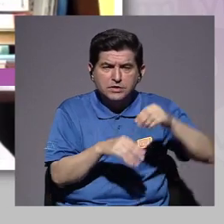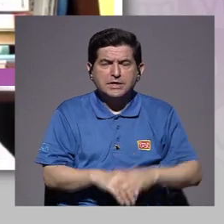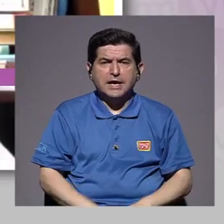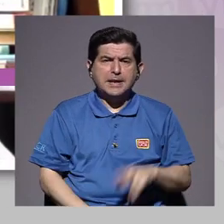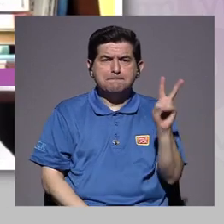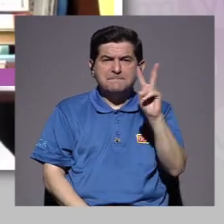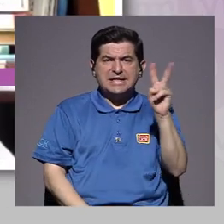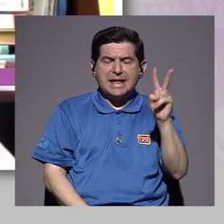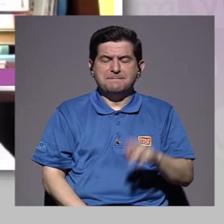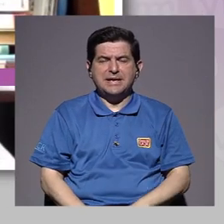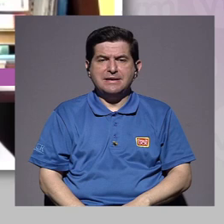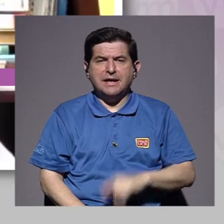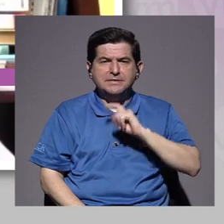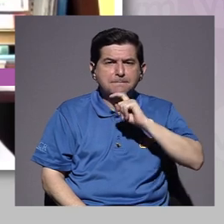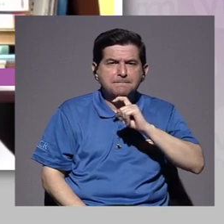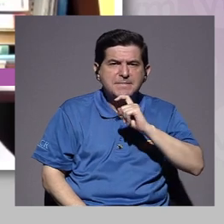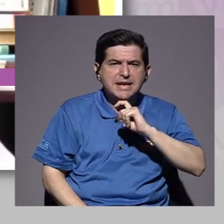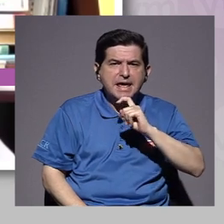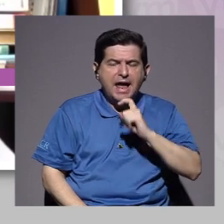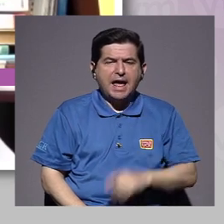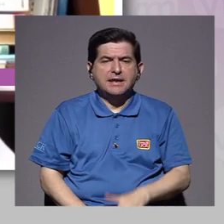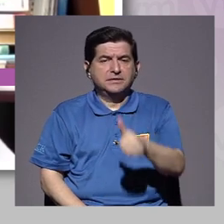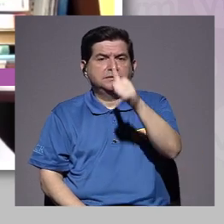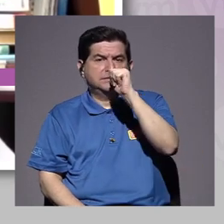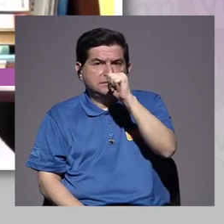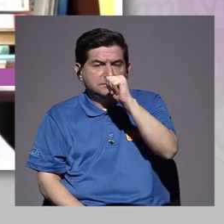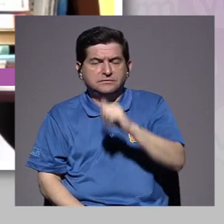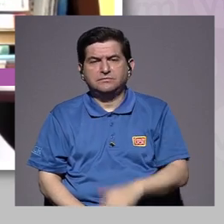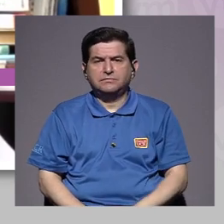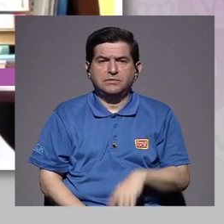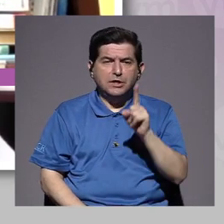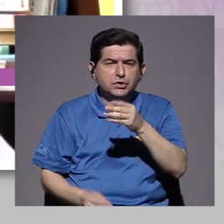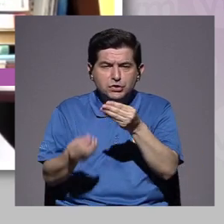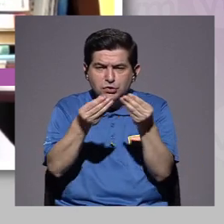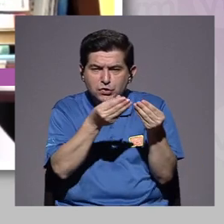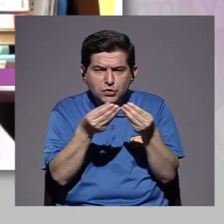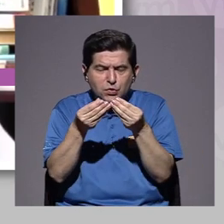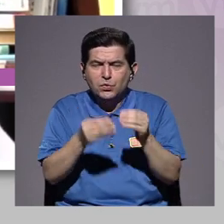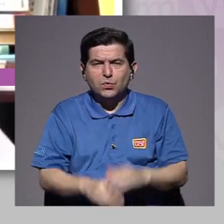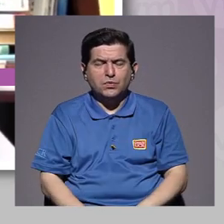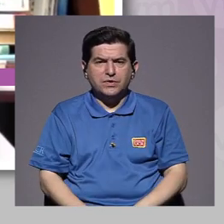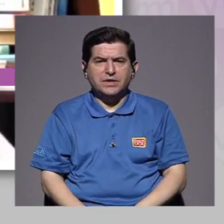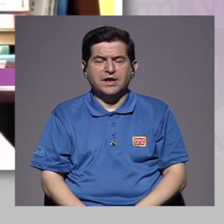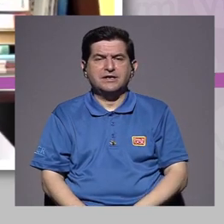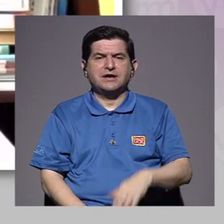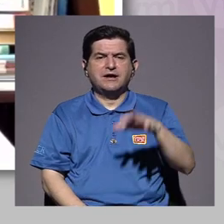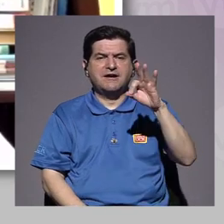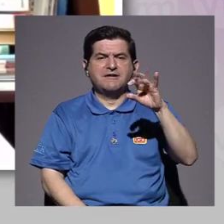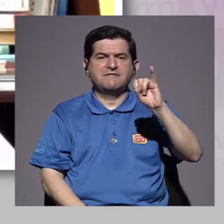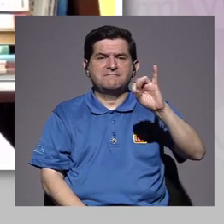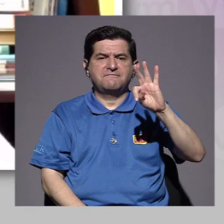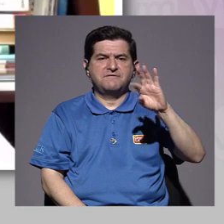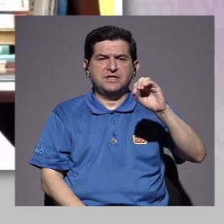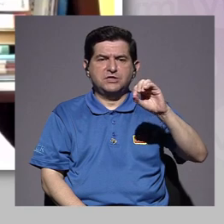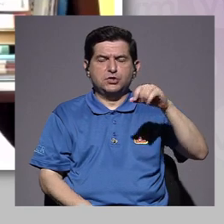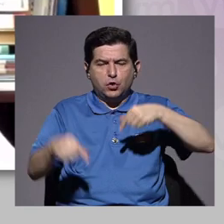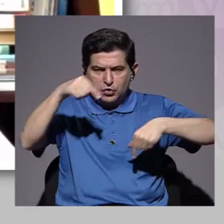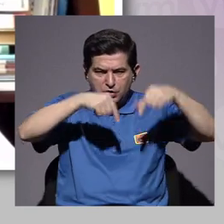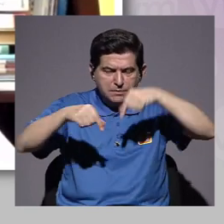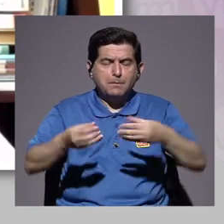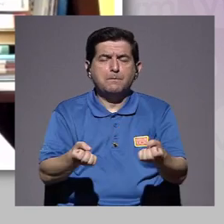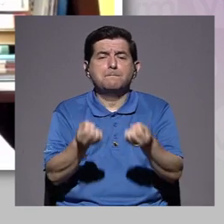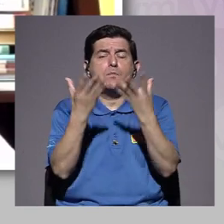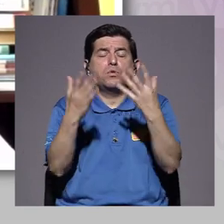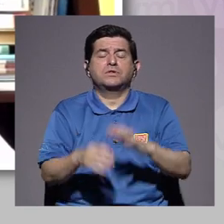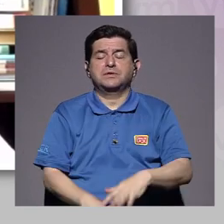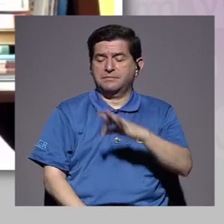serie de vitaminas, minerales, agua y unas sustancias que no son nutrientes llamadas fitoquímicos que traen un